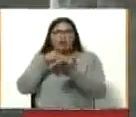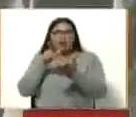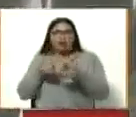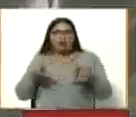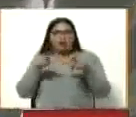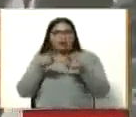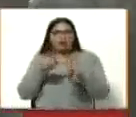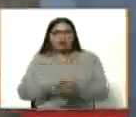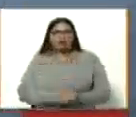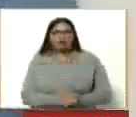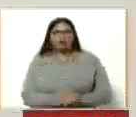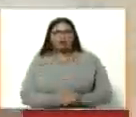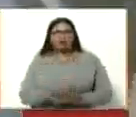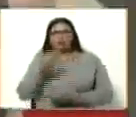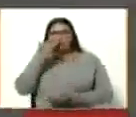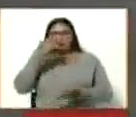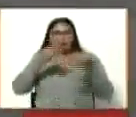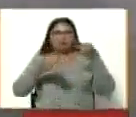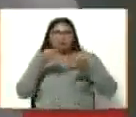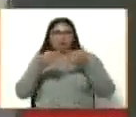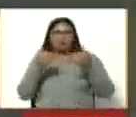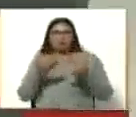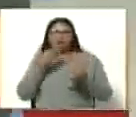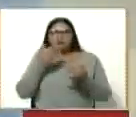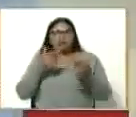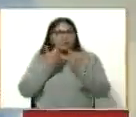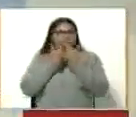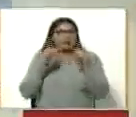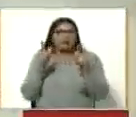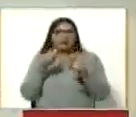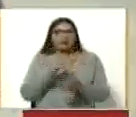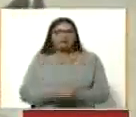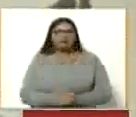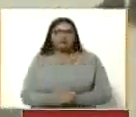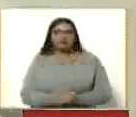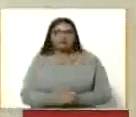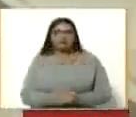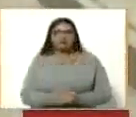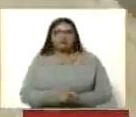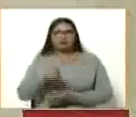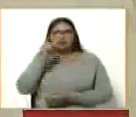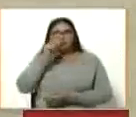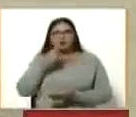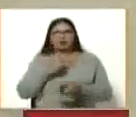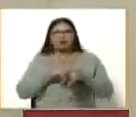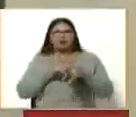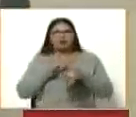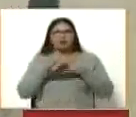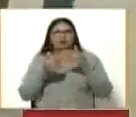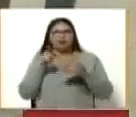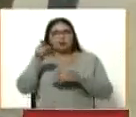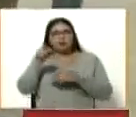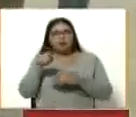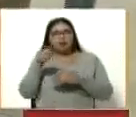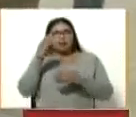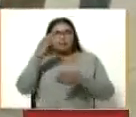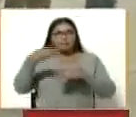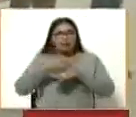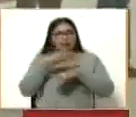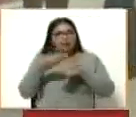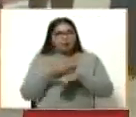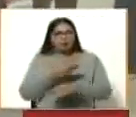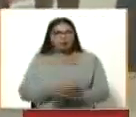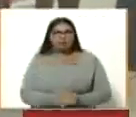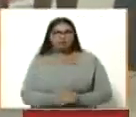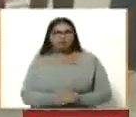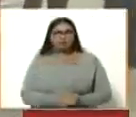hasta inmediaciones de la Corte exigiendo la libertad de diplomático venezolano, y esto es a esta hora. Allá en Miami. Correcto, en este